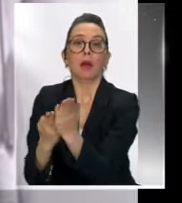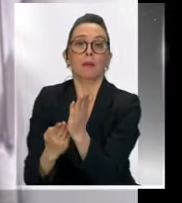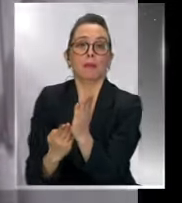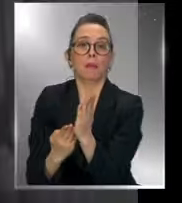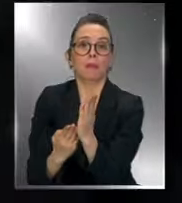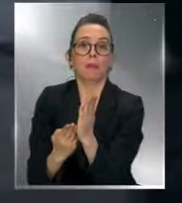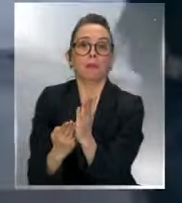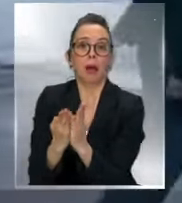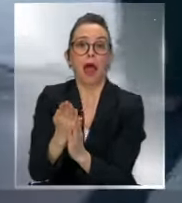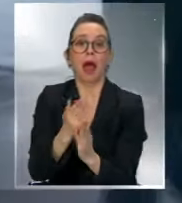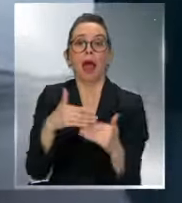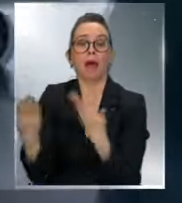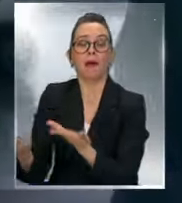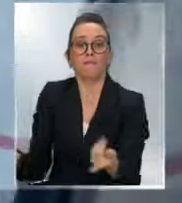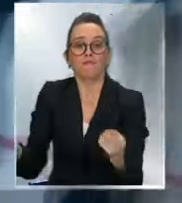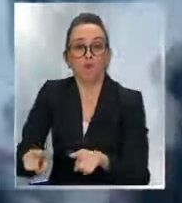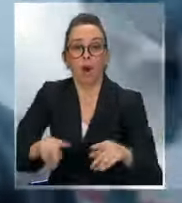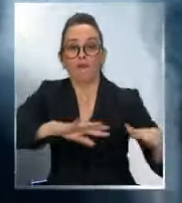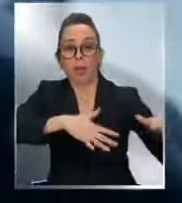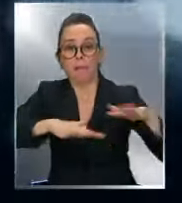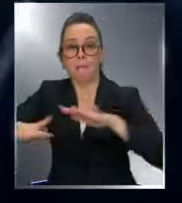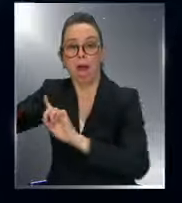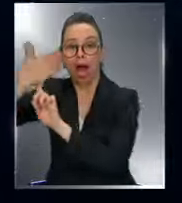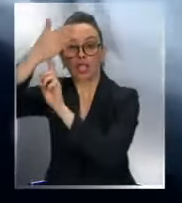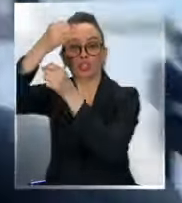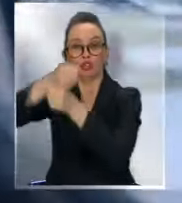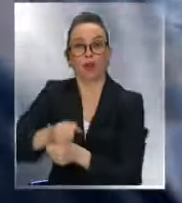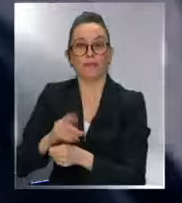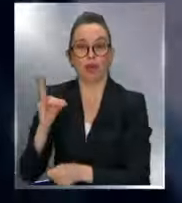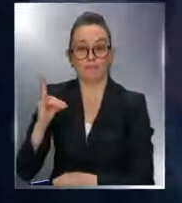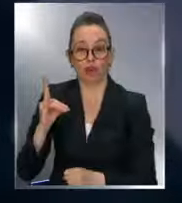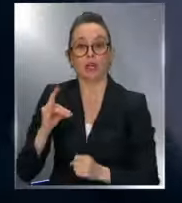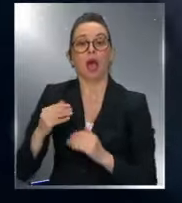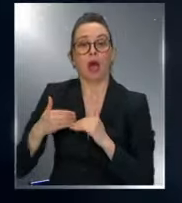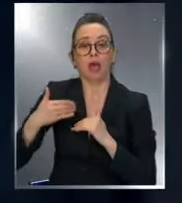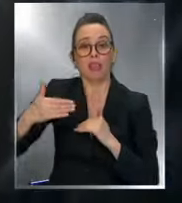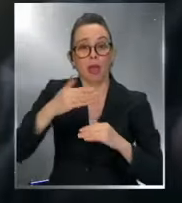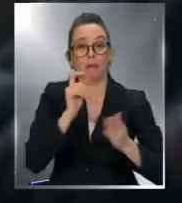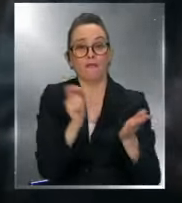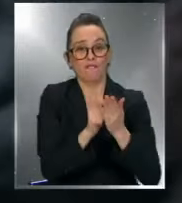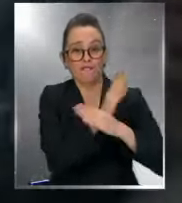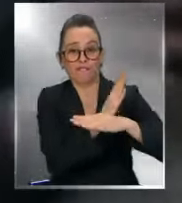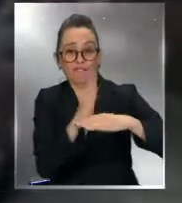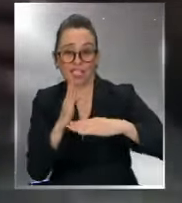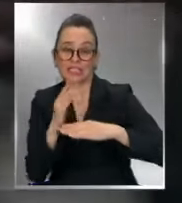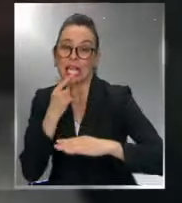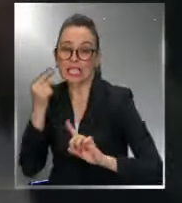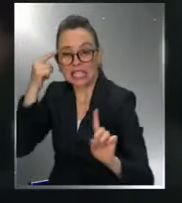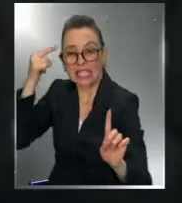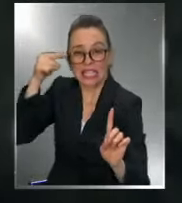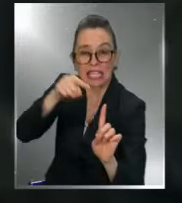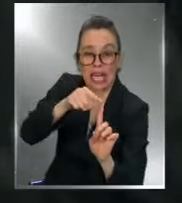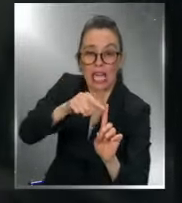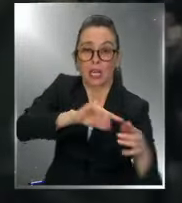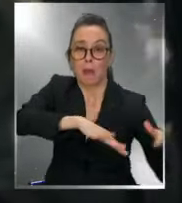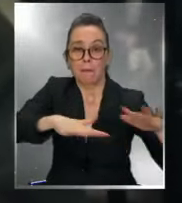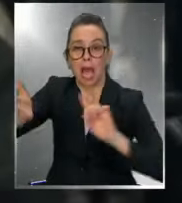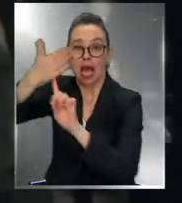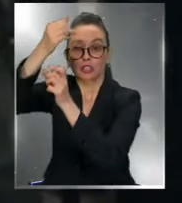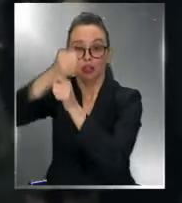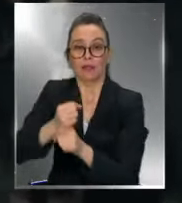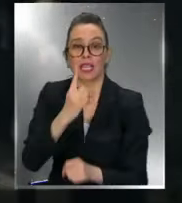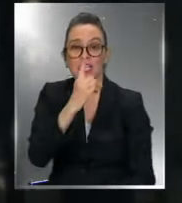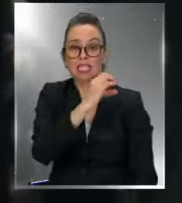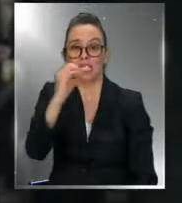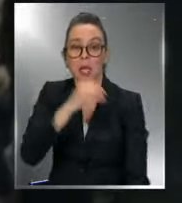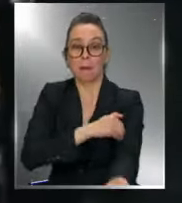con soberanía. De ahí en adelante todo apuntará a conseguir mar con soberanía. 100 millones de dólares